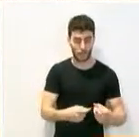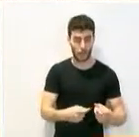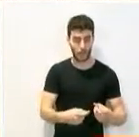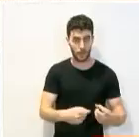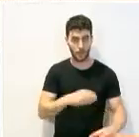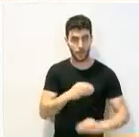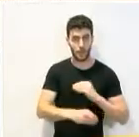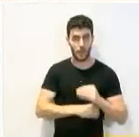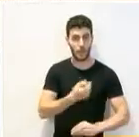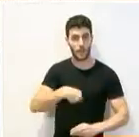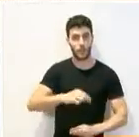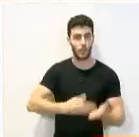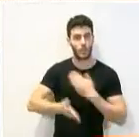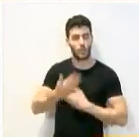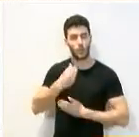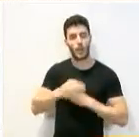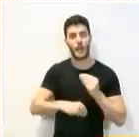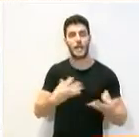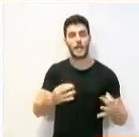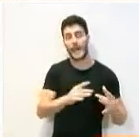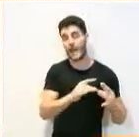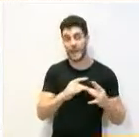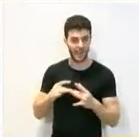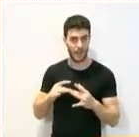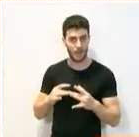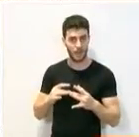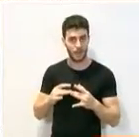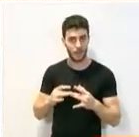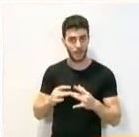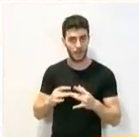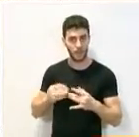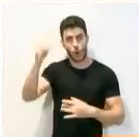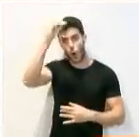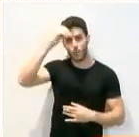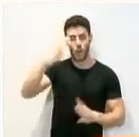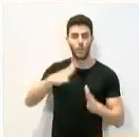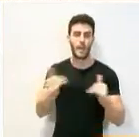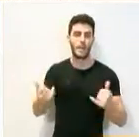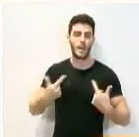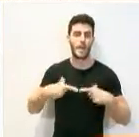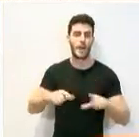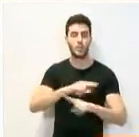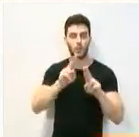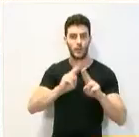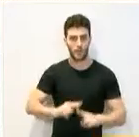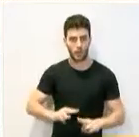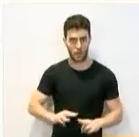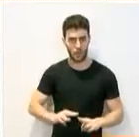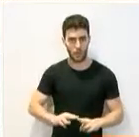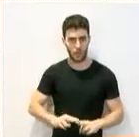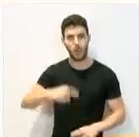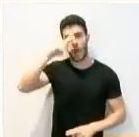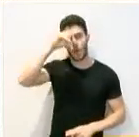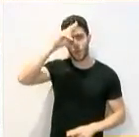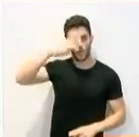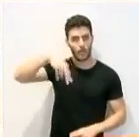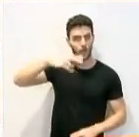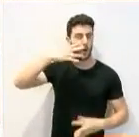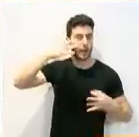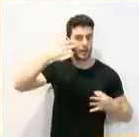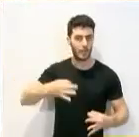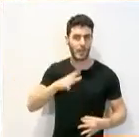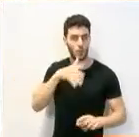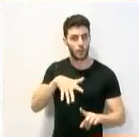lo que teníamos que haber hecho: liderar la postura por la paz en el ámbito internacional, preocuparnos realmente por